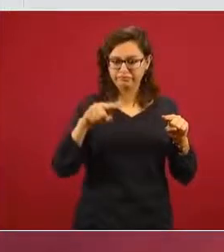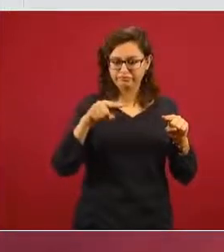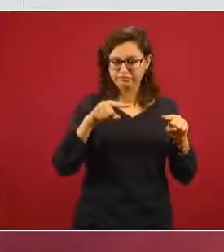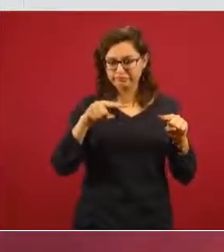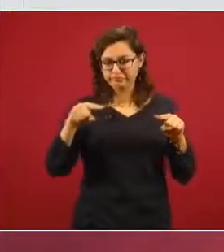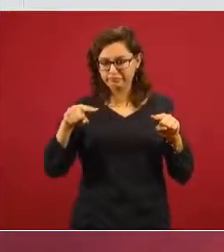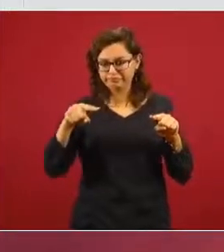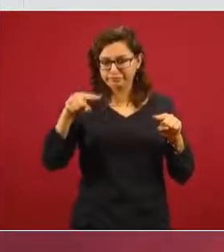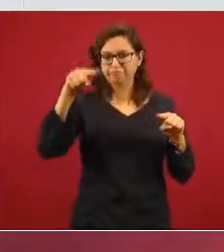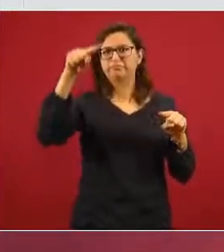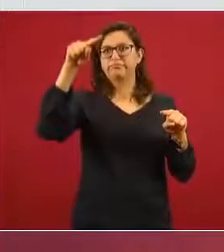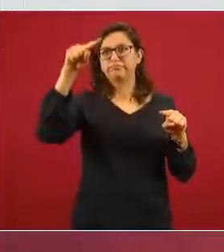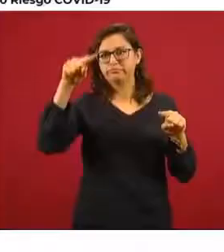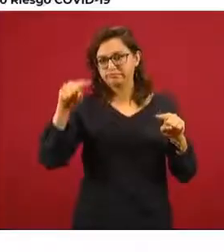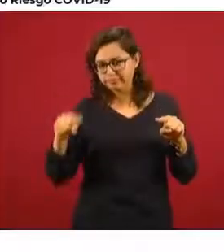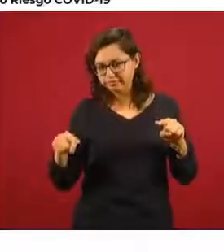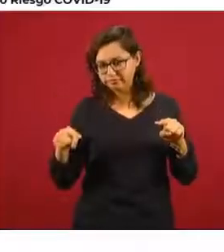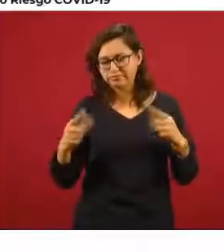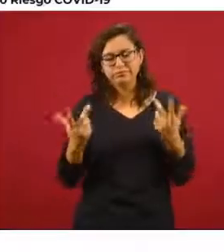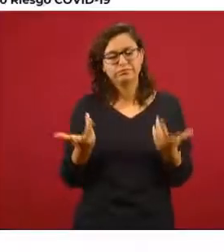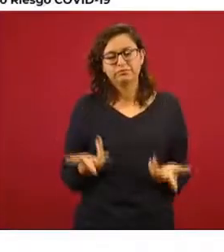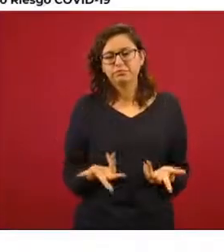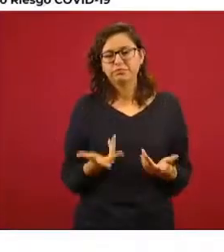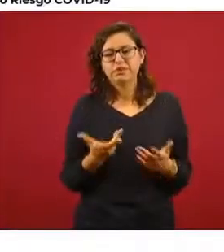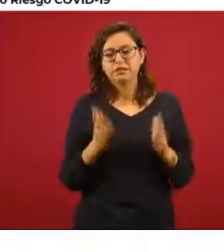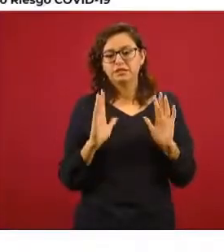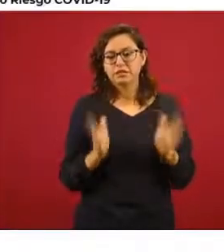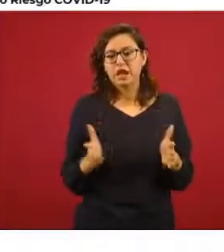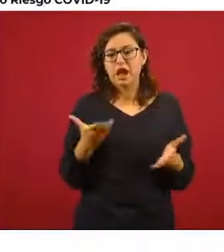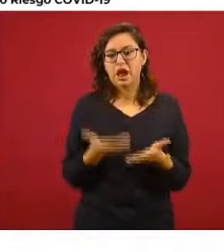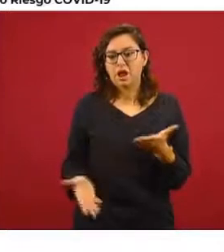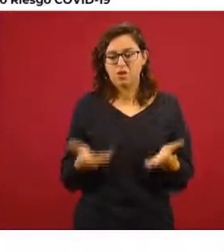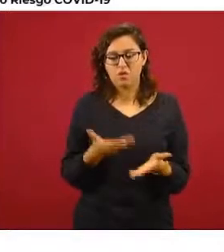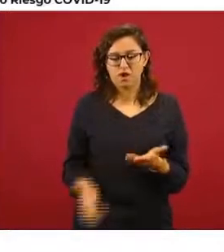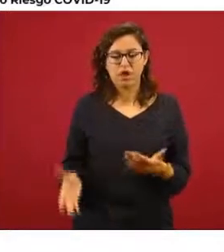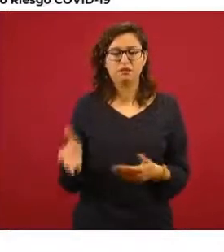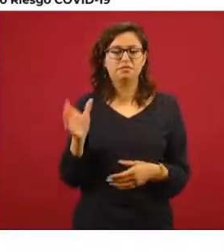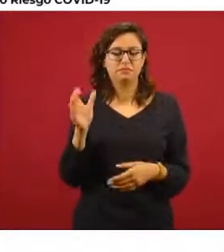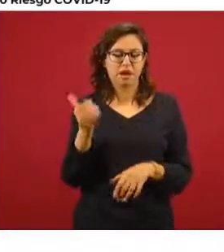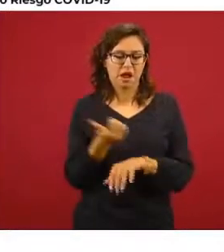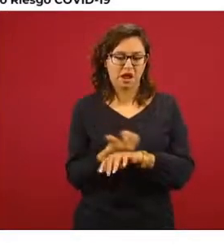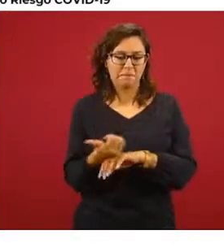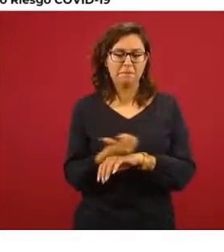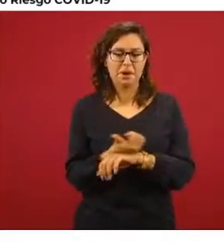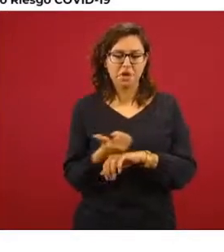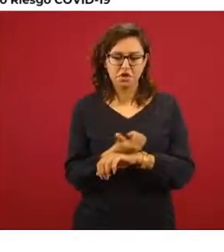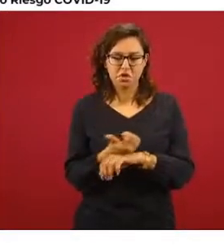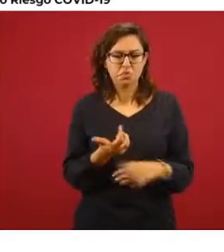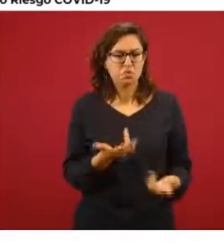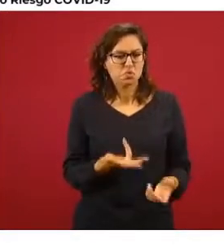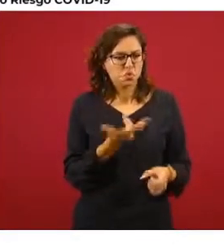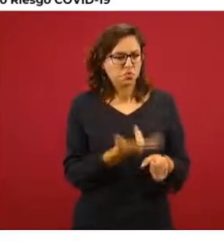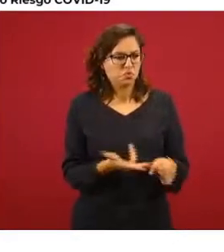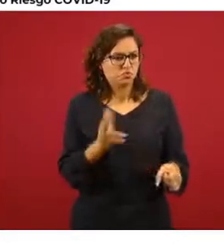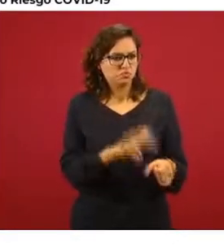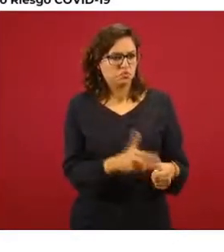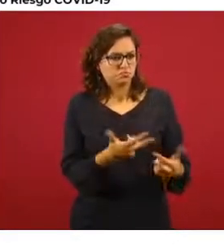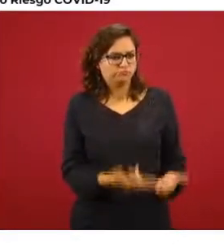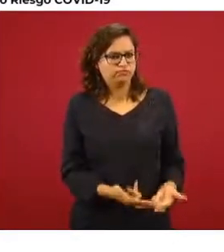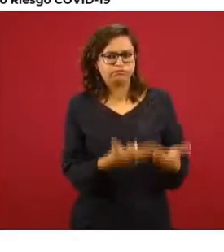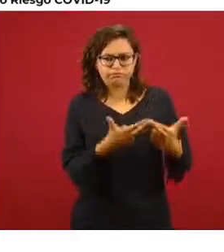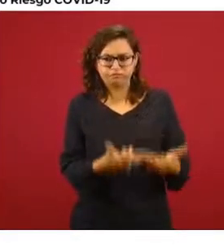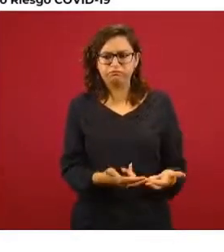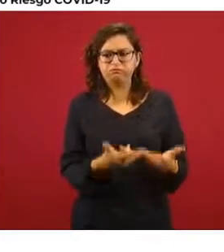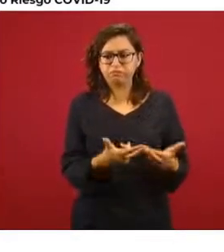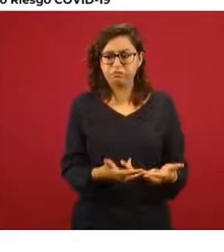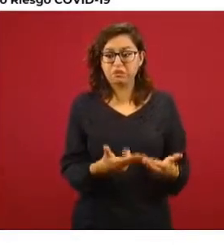acmé y luego ya una reducción sostenida, ya está en semáforo amarillo, tiene importante disponibilidad hospitalaria. Llegó un momento en